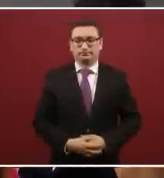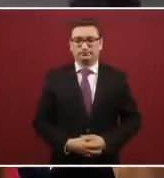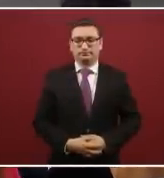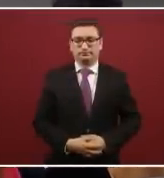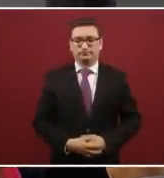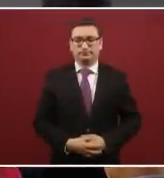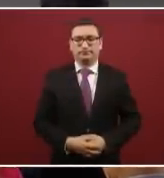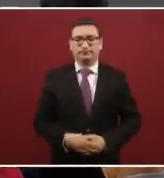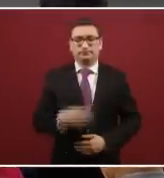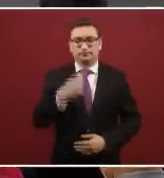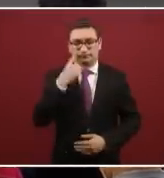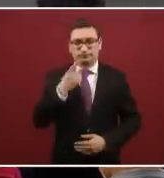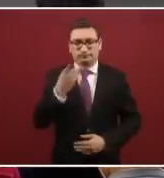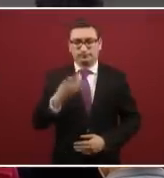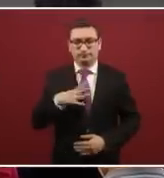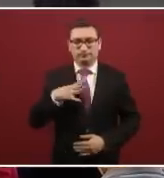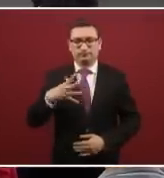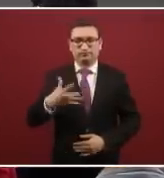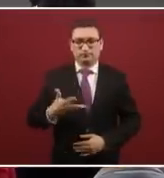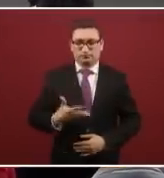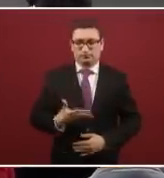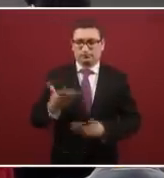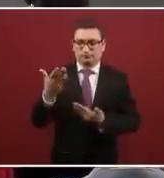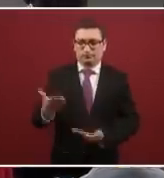Mire, es un orgullo para mí